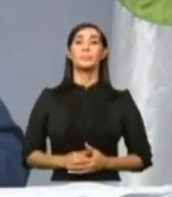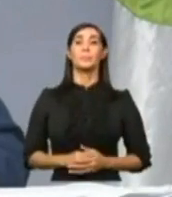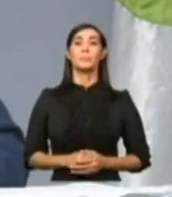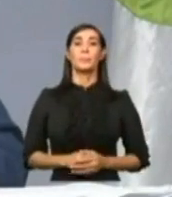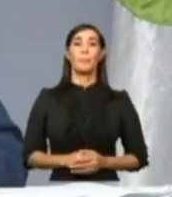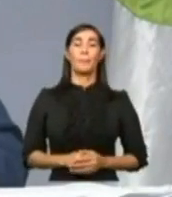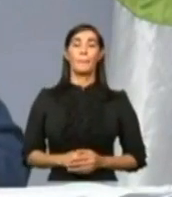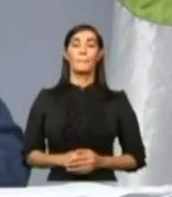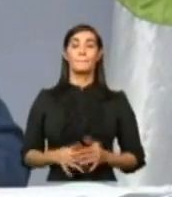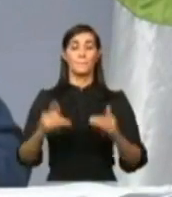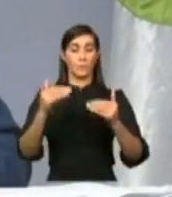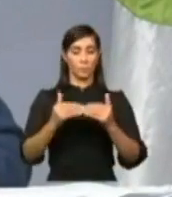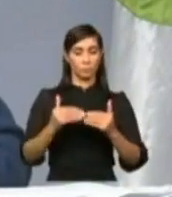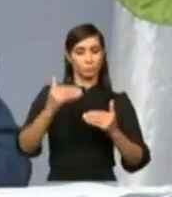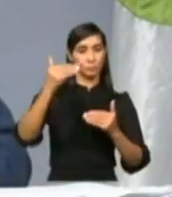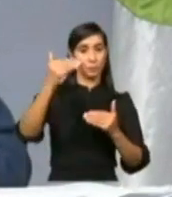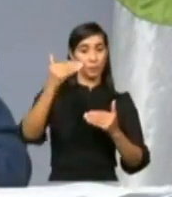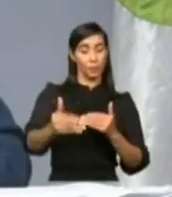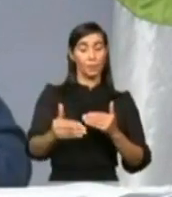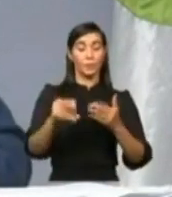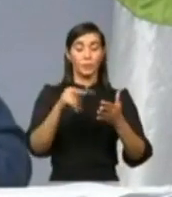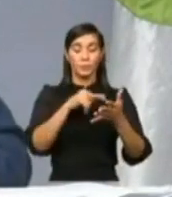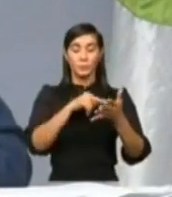Paso de inmediato a dar lectura